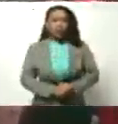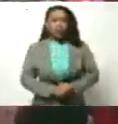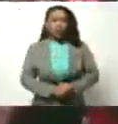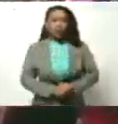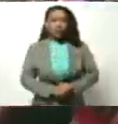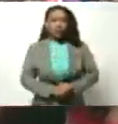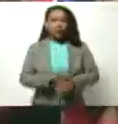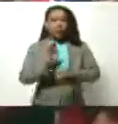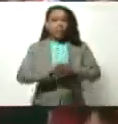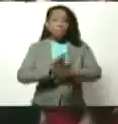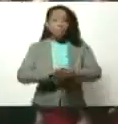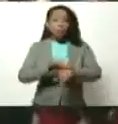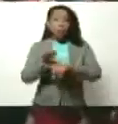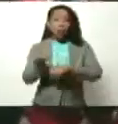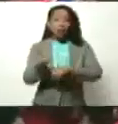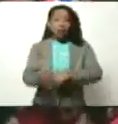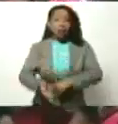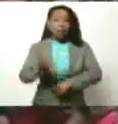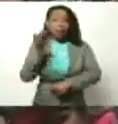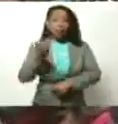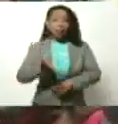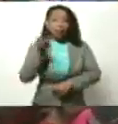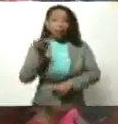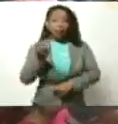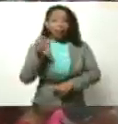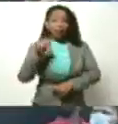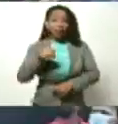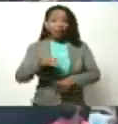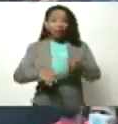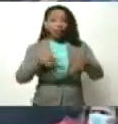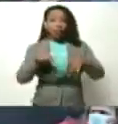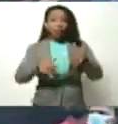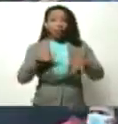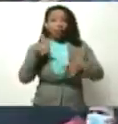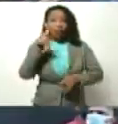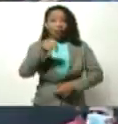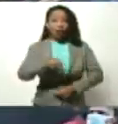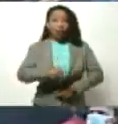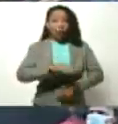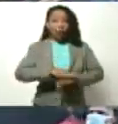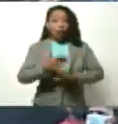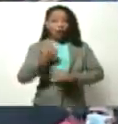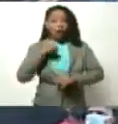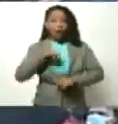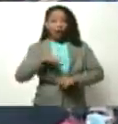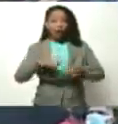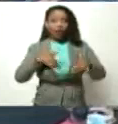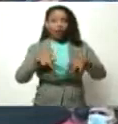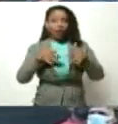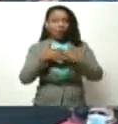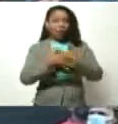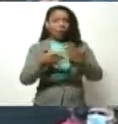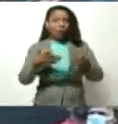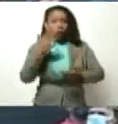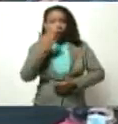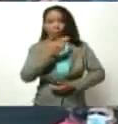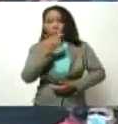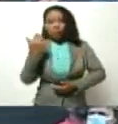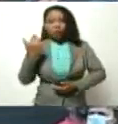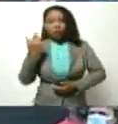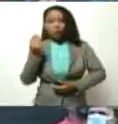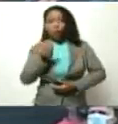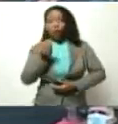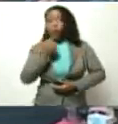por eso es muy importante esta actividad de hoy porque esta actividad nos compromete como